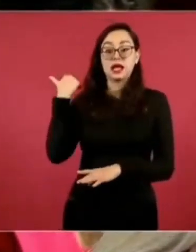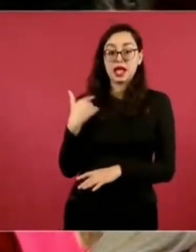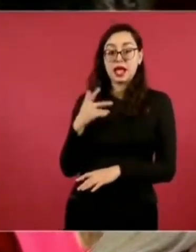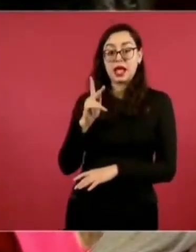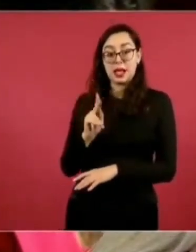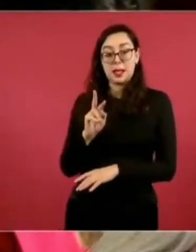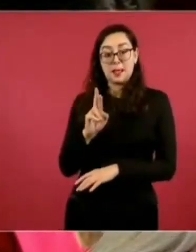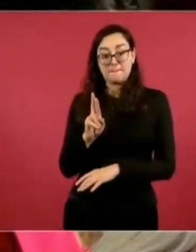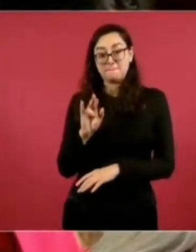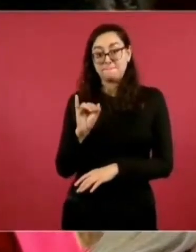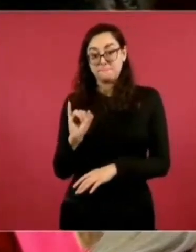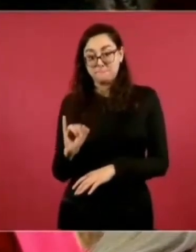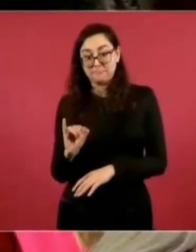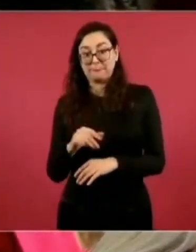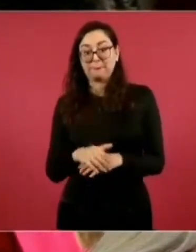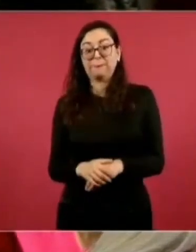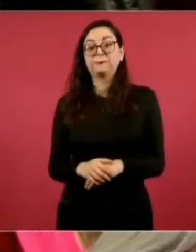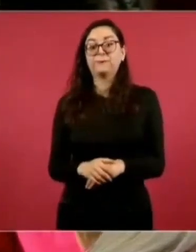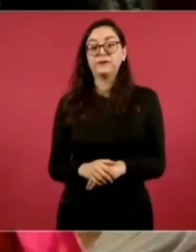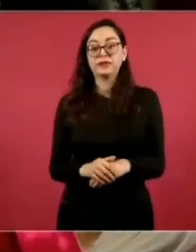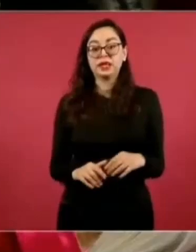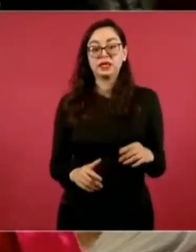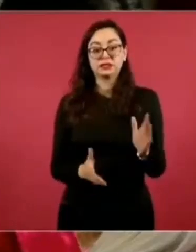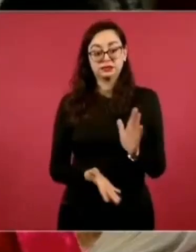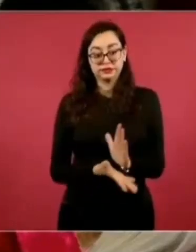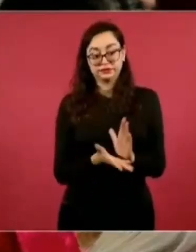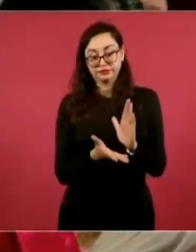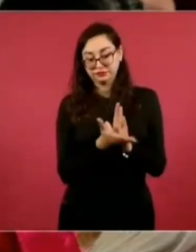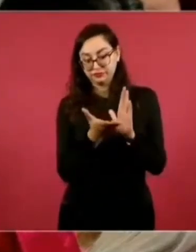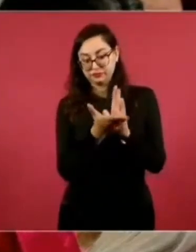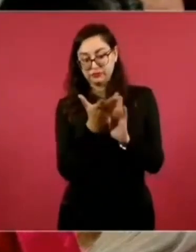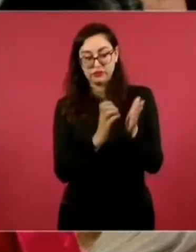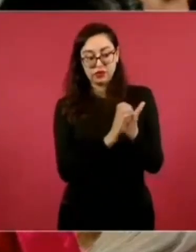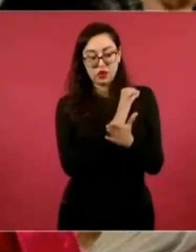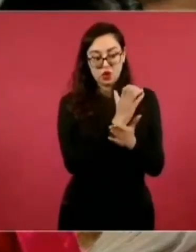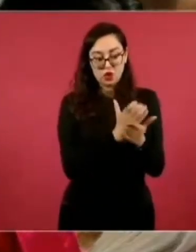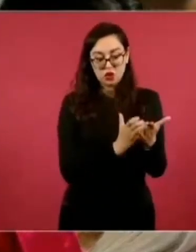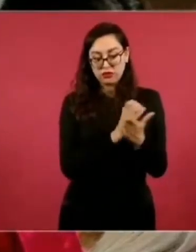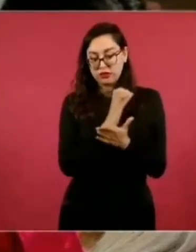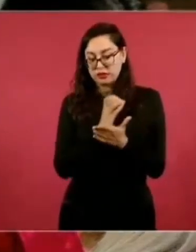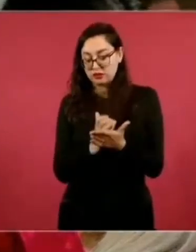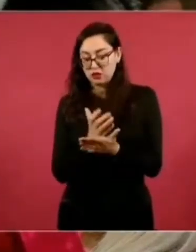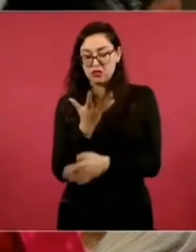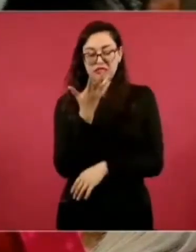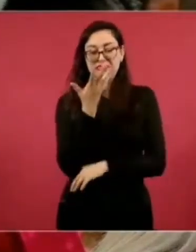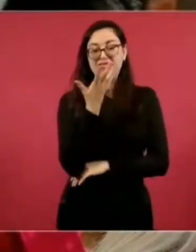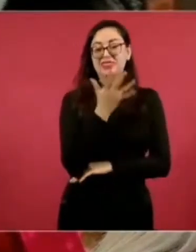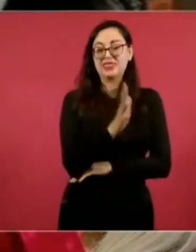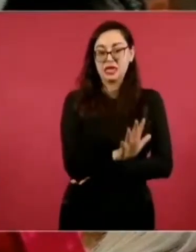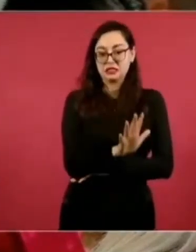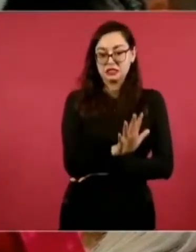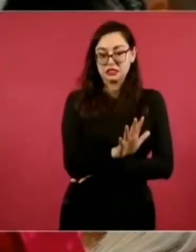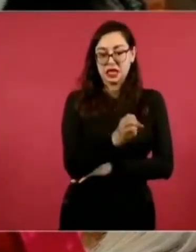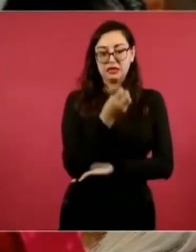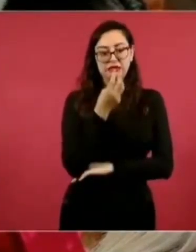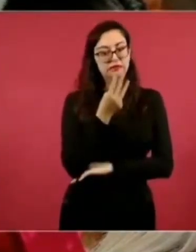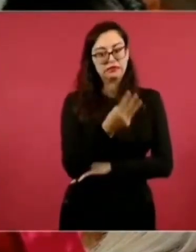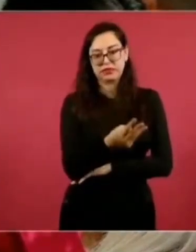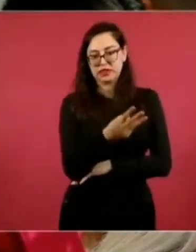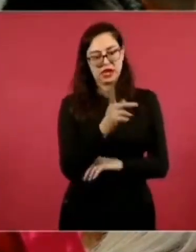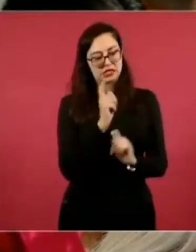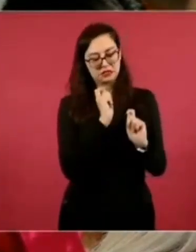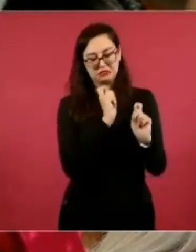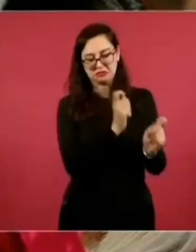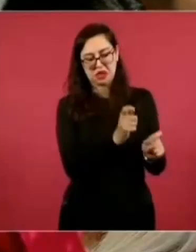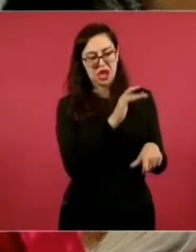de 10 contratos para los pequeños constructores que había, 3 estaban predestinados, eran para